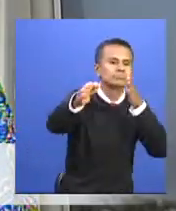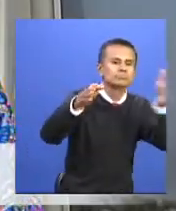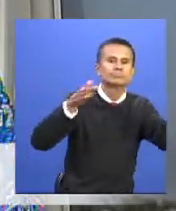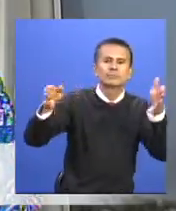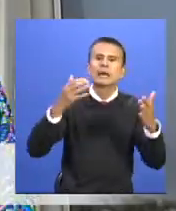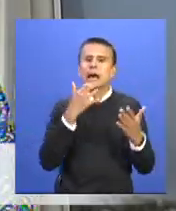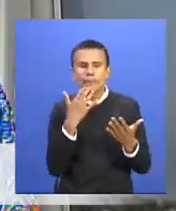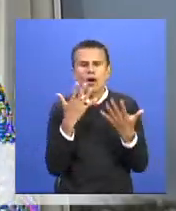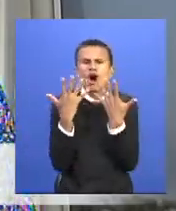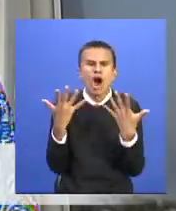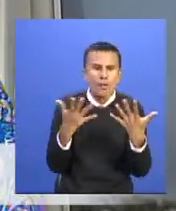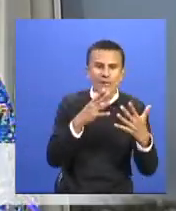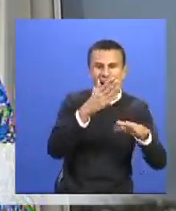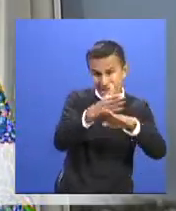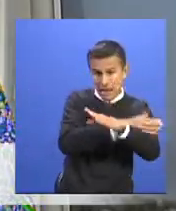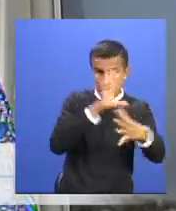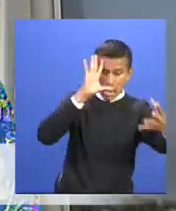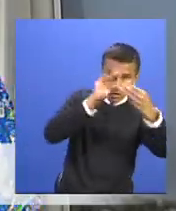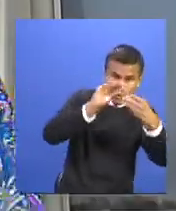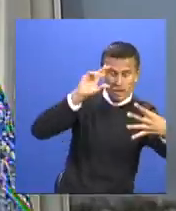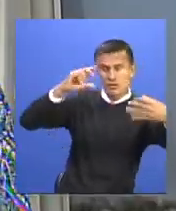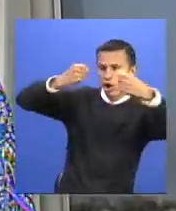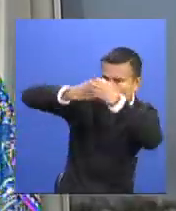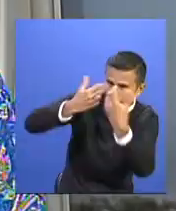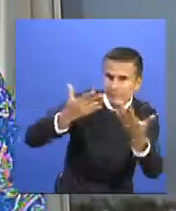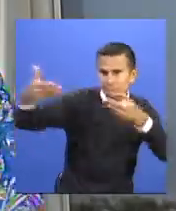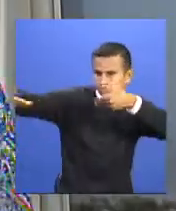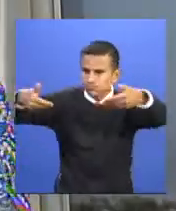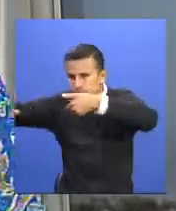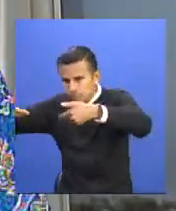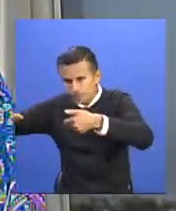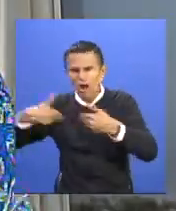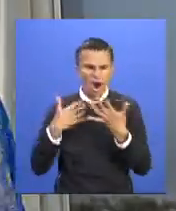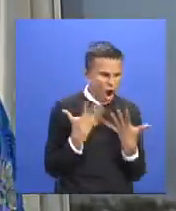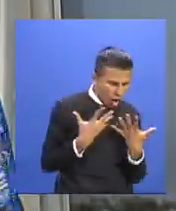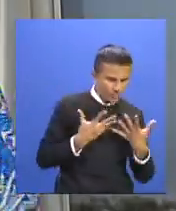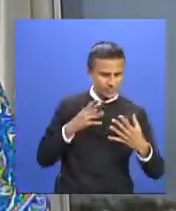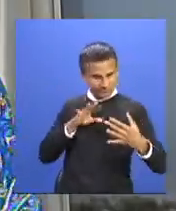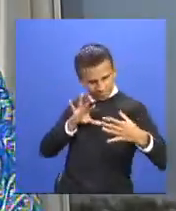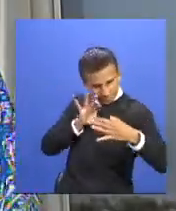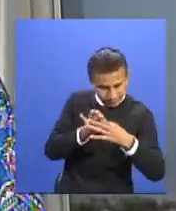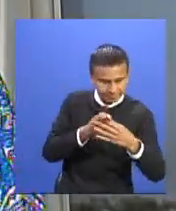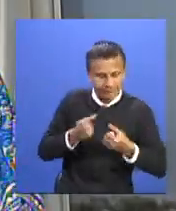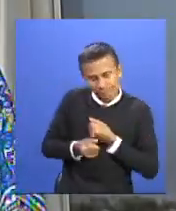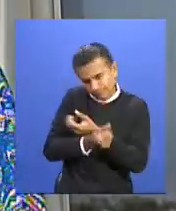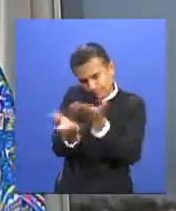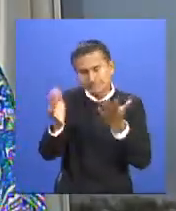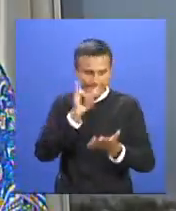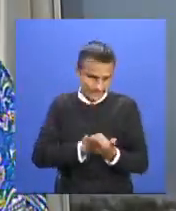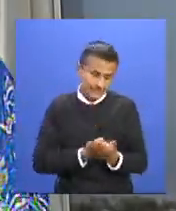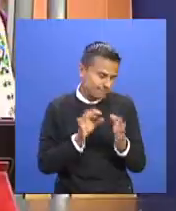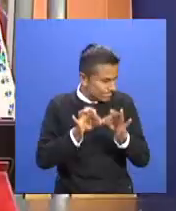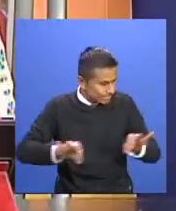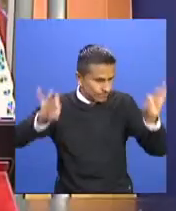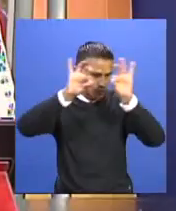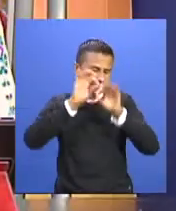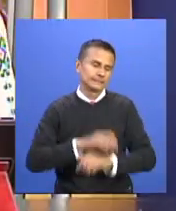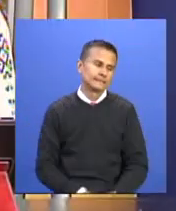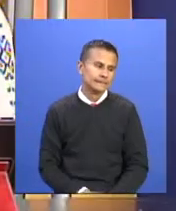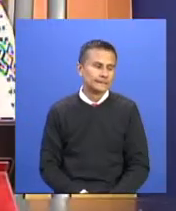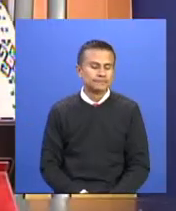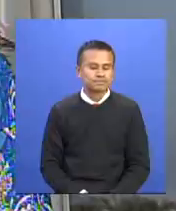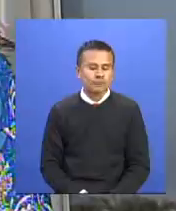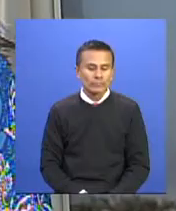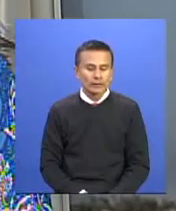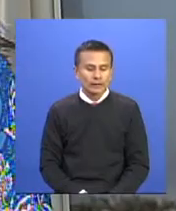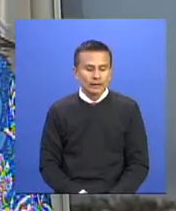a todos mis aliados estratégicos, a consumidores, a toda la comunidad? Como decía el decano. Desde el punto de vista